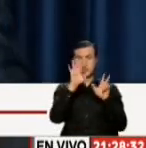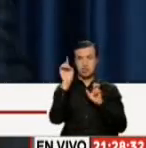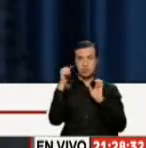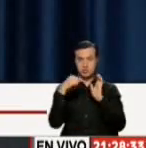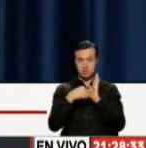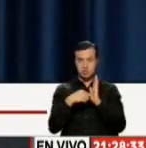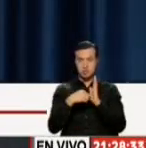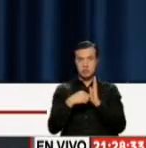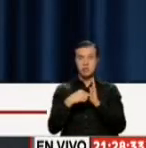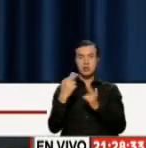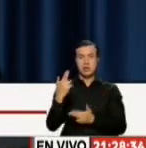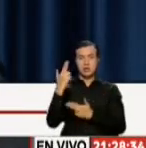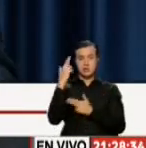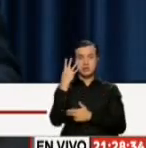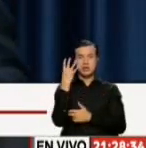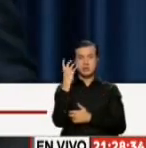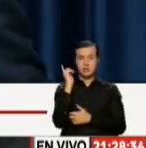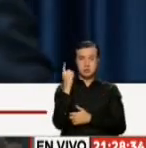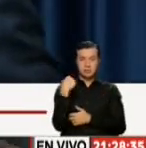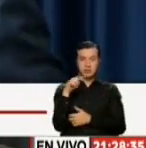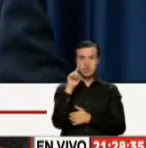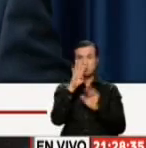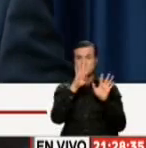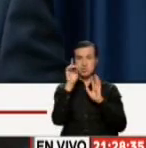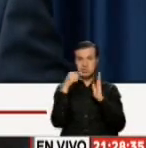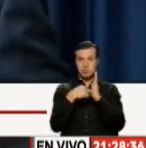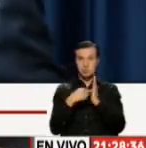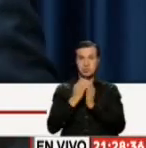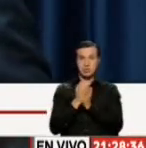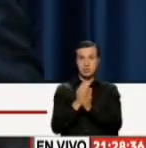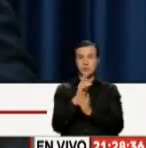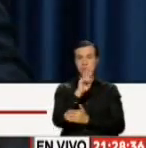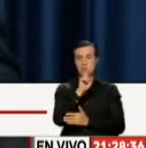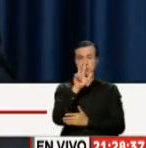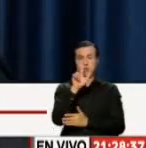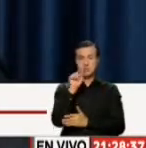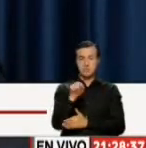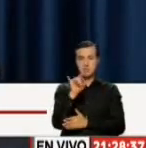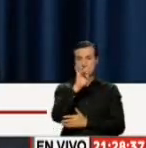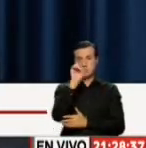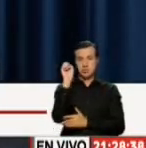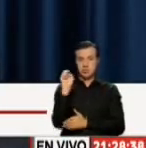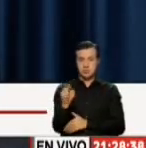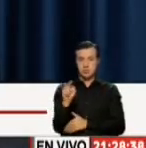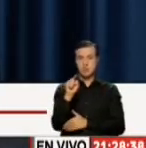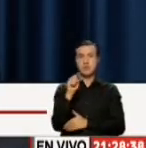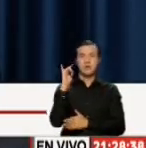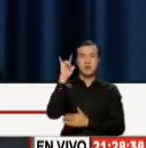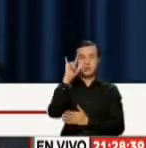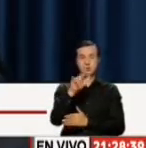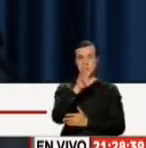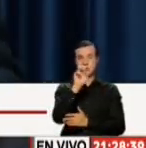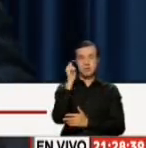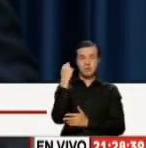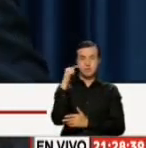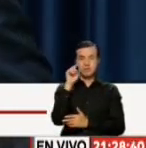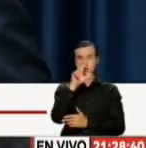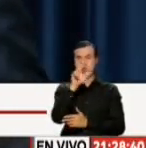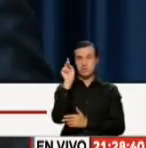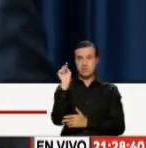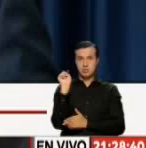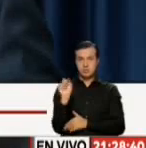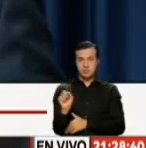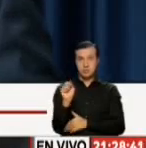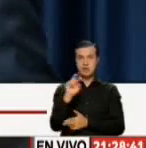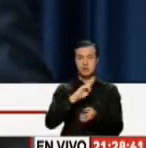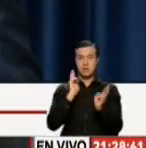23.800.000. El ejército, 14.900.000. Fuerza naval, 23.800.000. Fuerza aérea, 30.300.000. Y